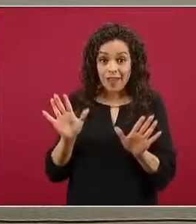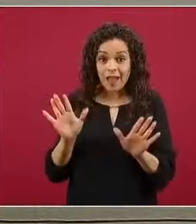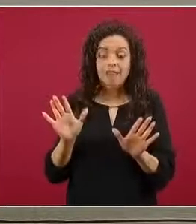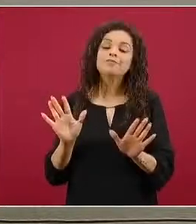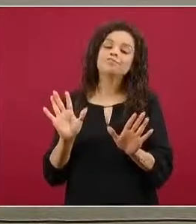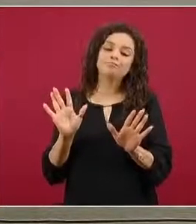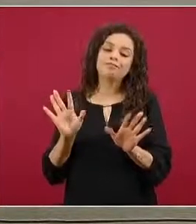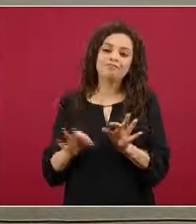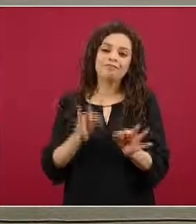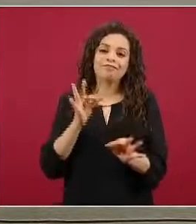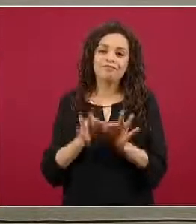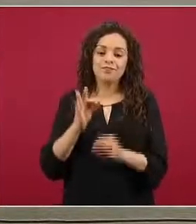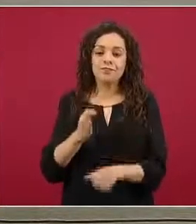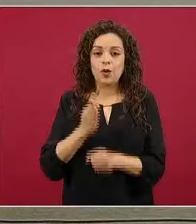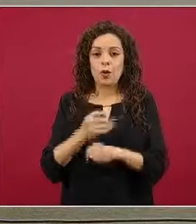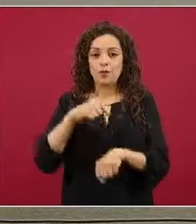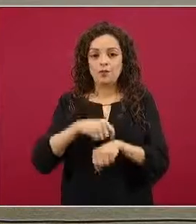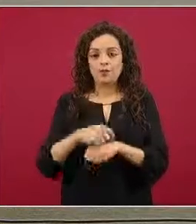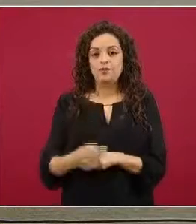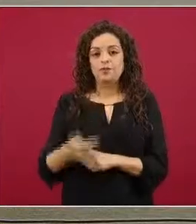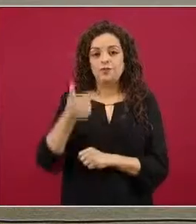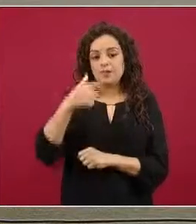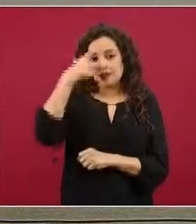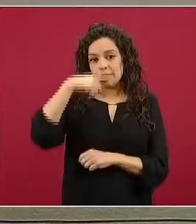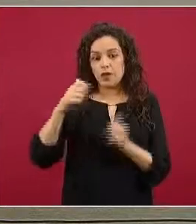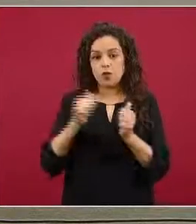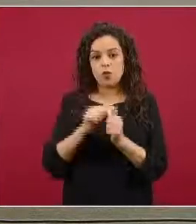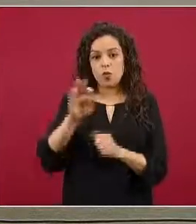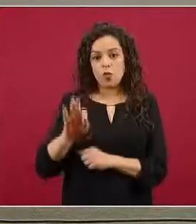son las 19:48